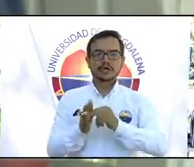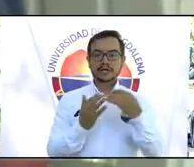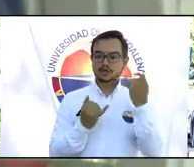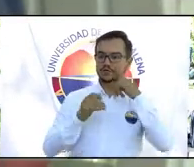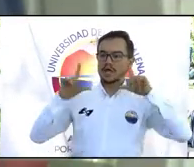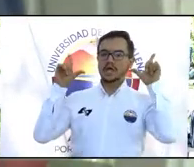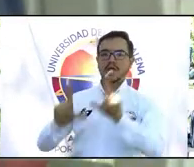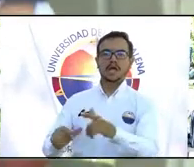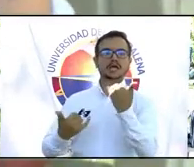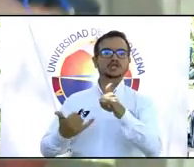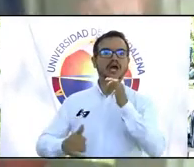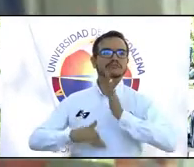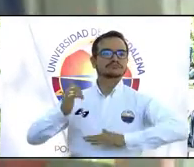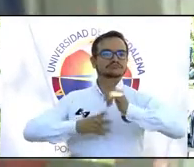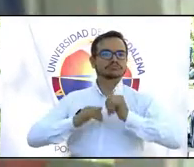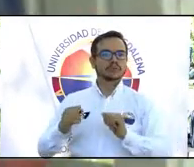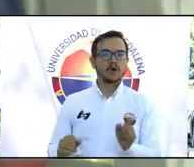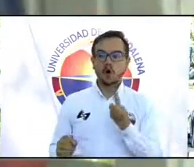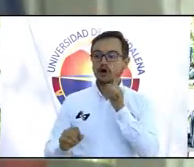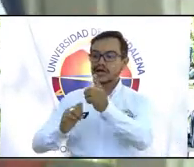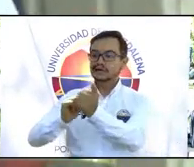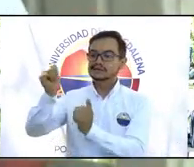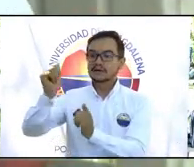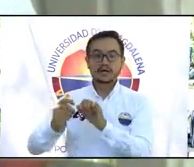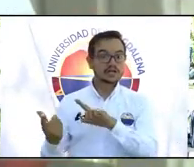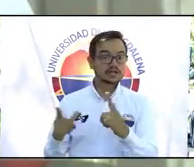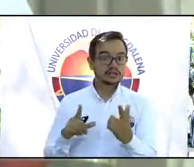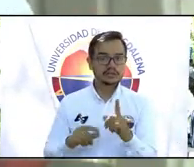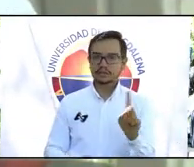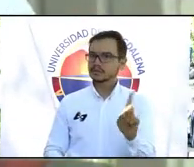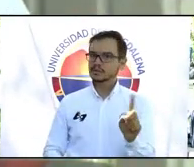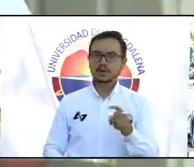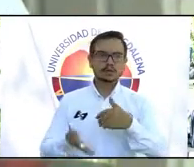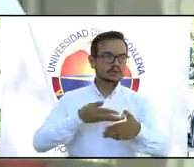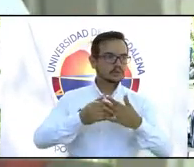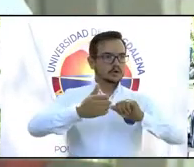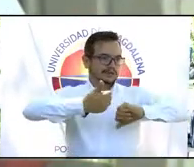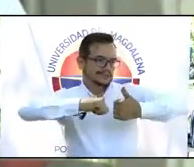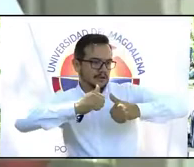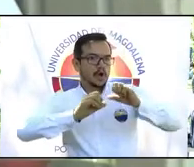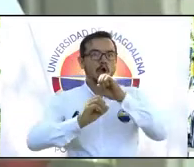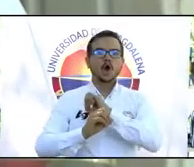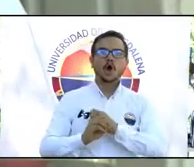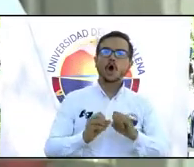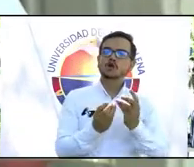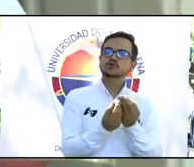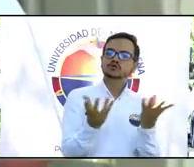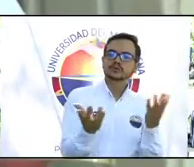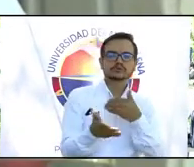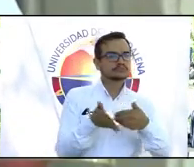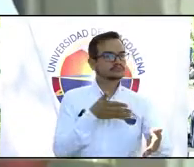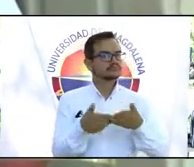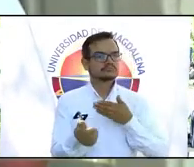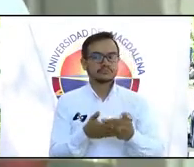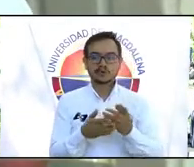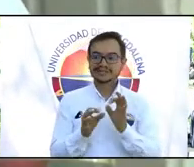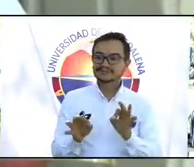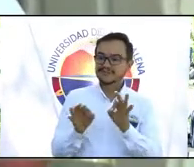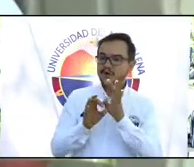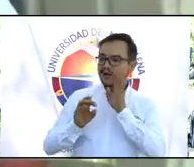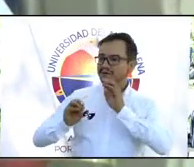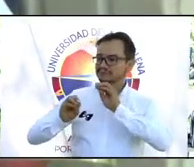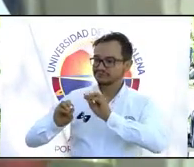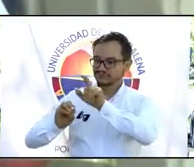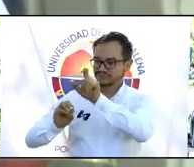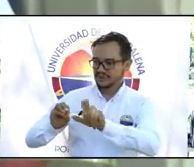es mucho más que pasar una asignatura. No importa si es con números, con letras, es educar personas que entiendan